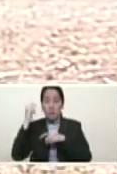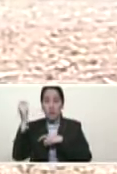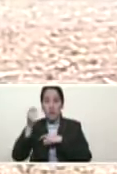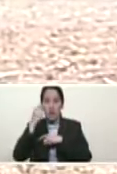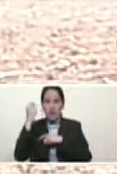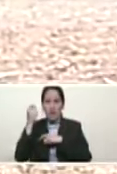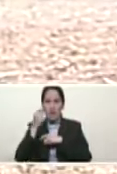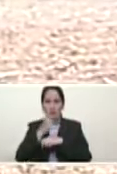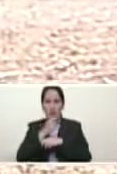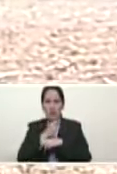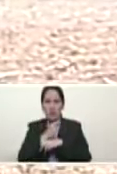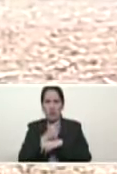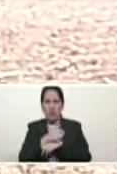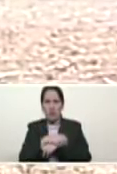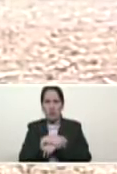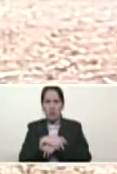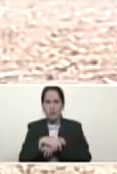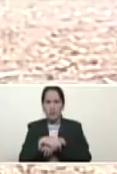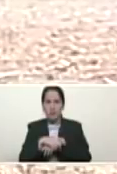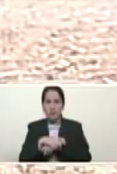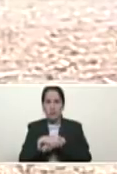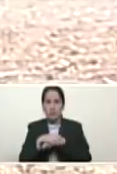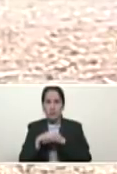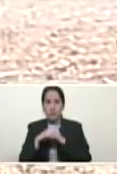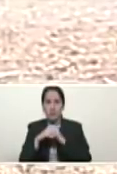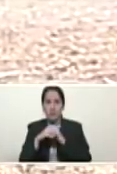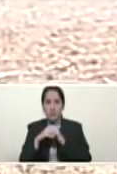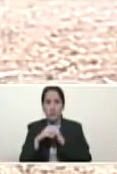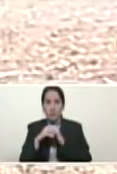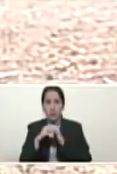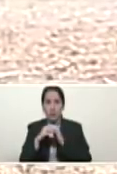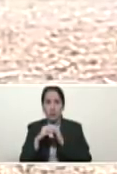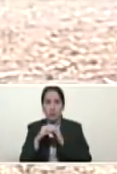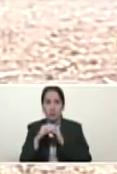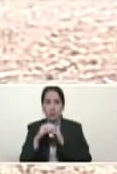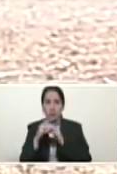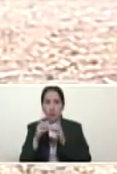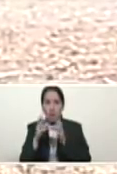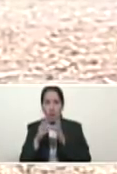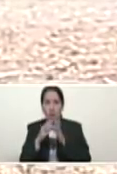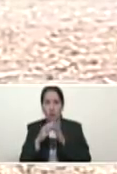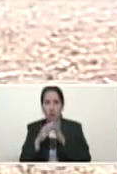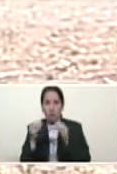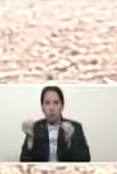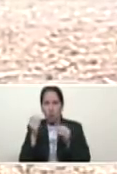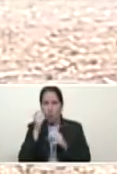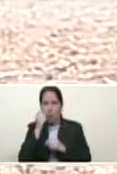apoyo a la familia del campo, del campesino, de la campesina, del productor,